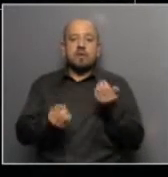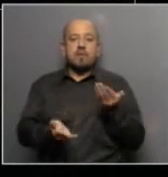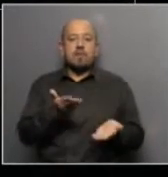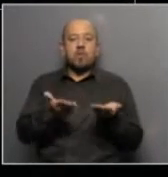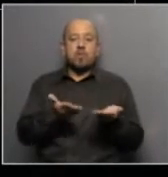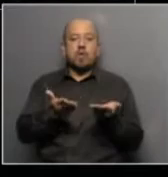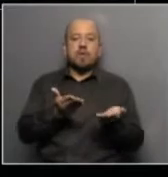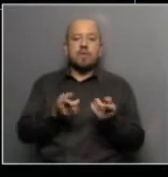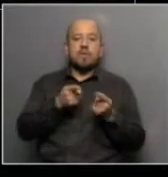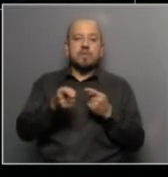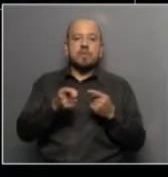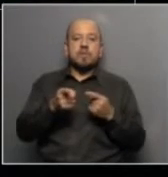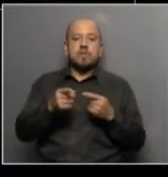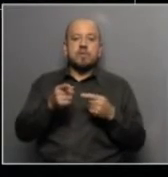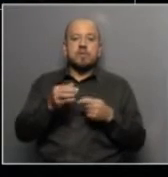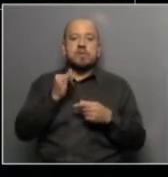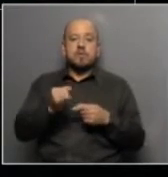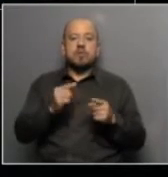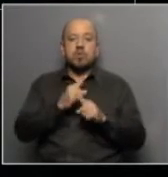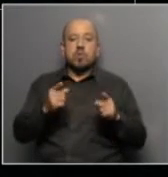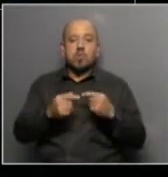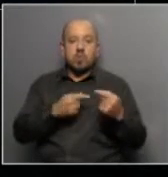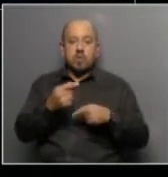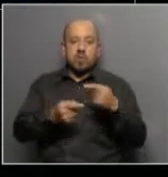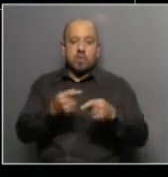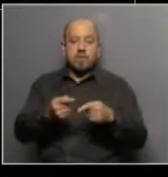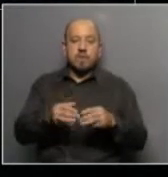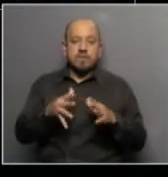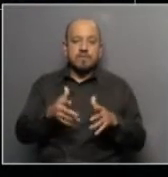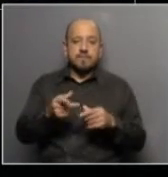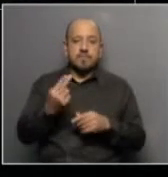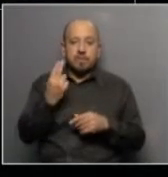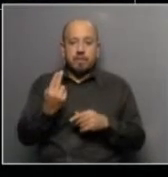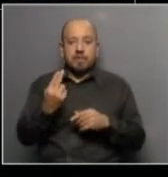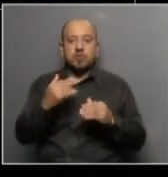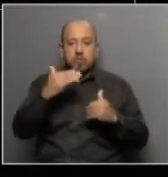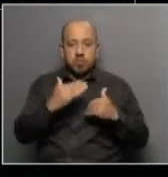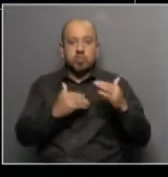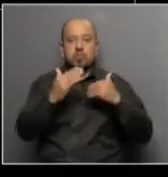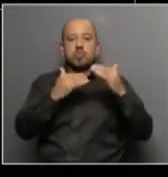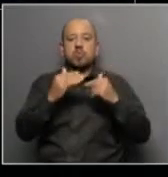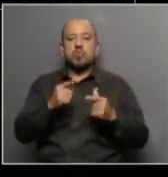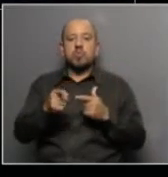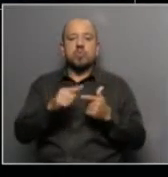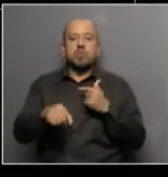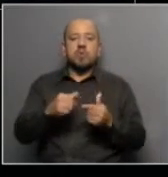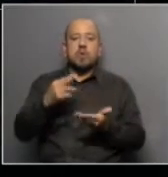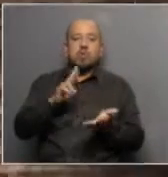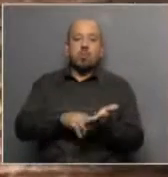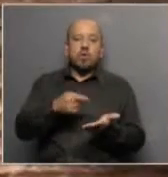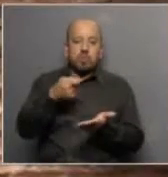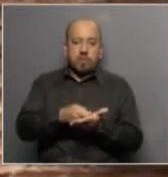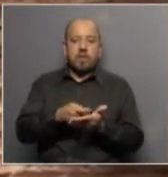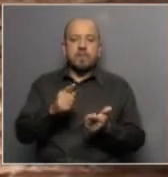si ese suelo sigue estando vacante o no, y esto tiene que ver con un permiso de construcción, la contribución